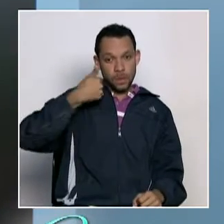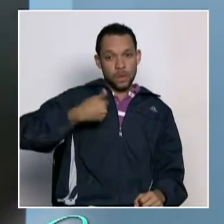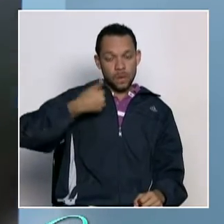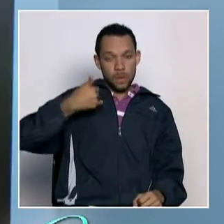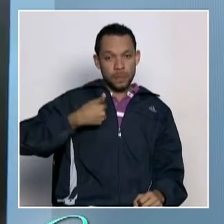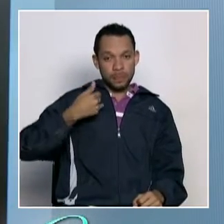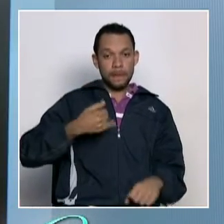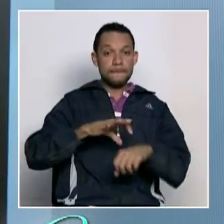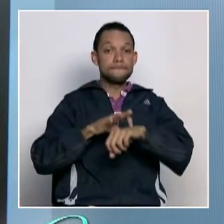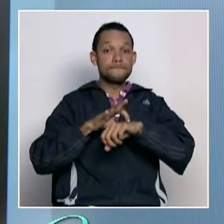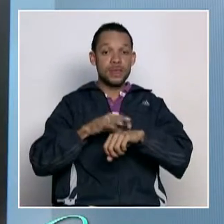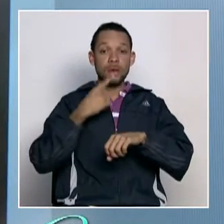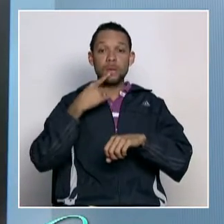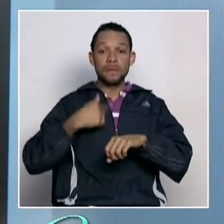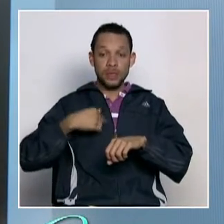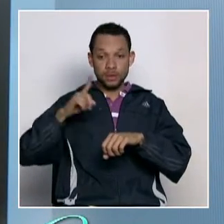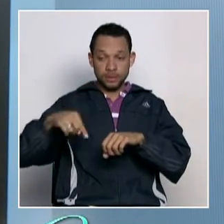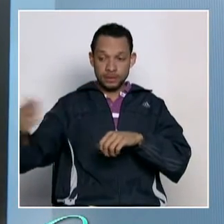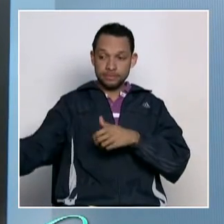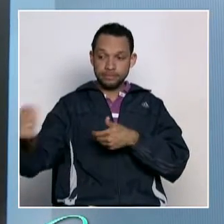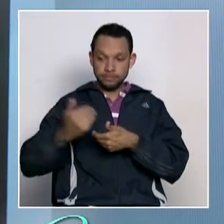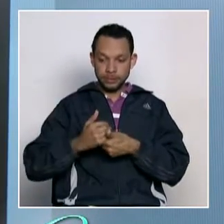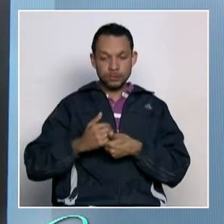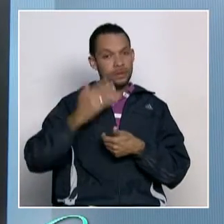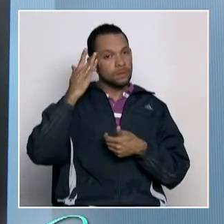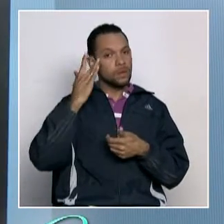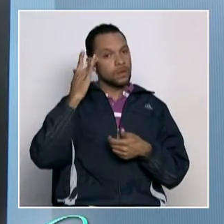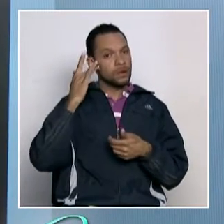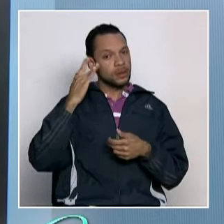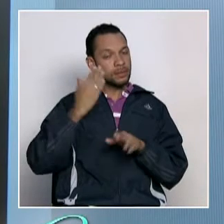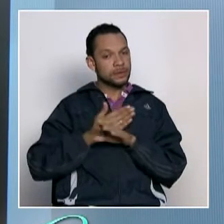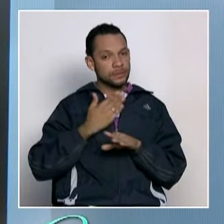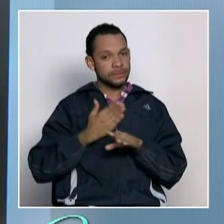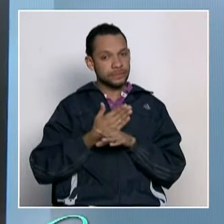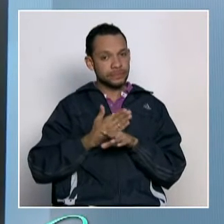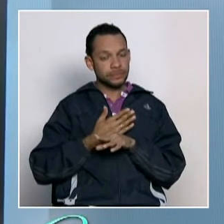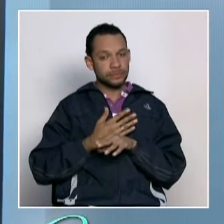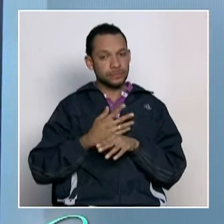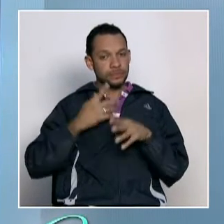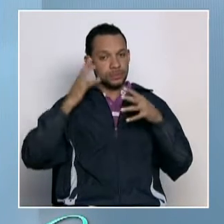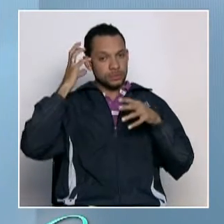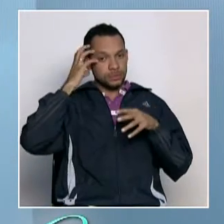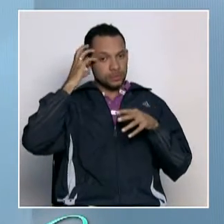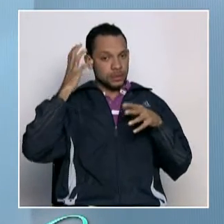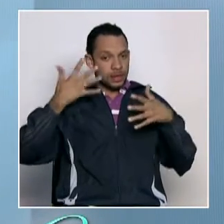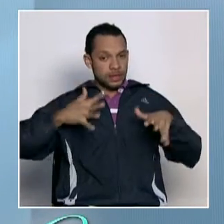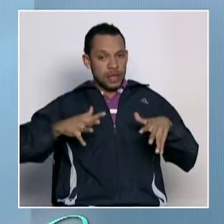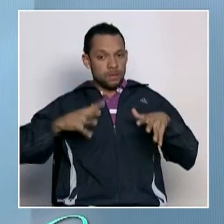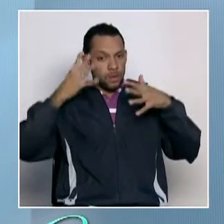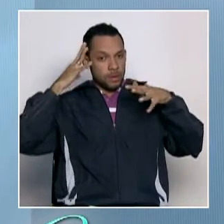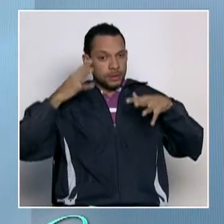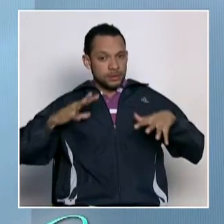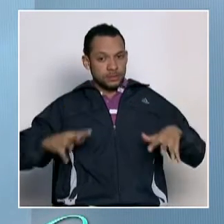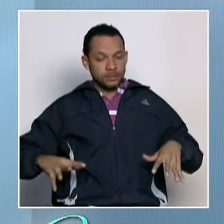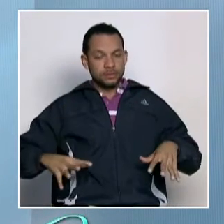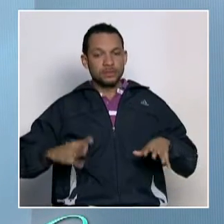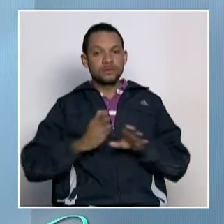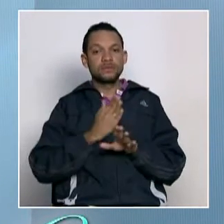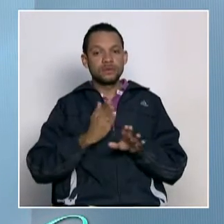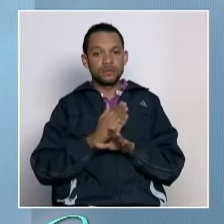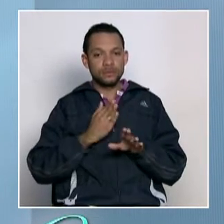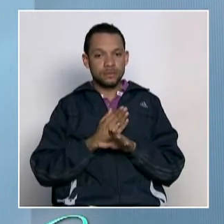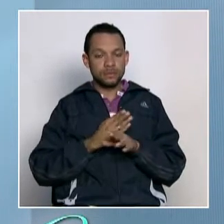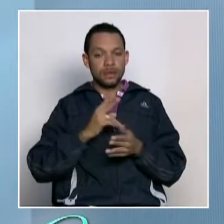remitido por el médico porque tiene un problema de sistema nervioso que no han podido controlar y fue diagnosticado